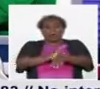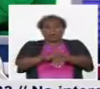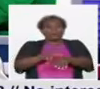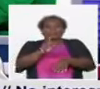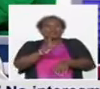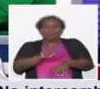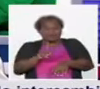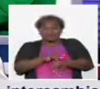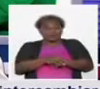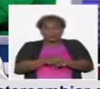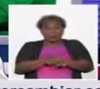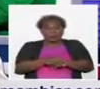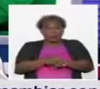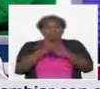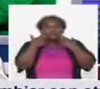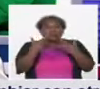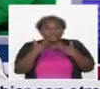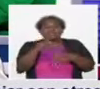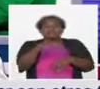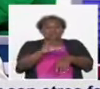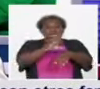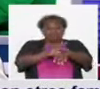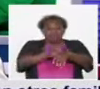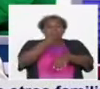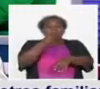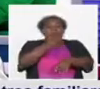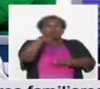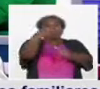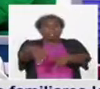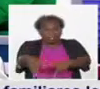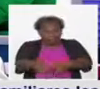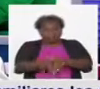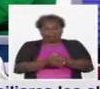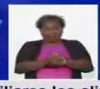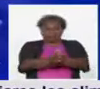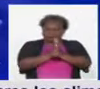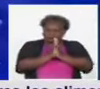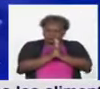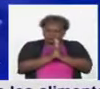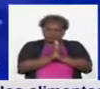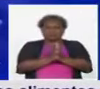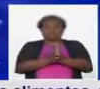riesgo muy importante de tener un desenlace fatal. Esta es